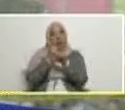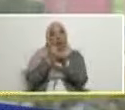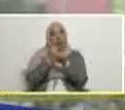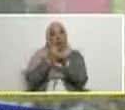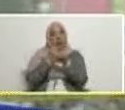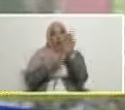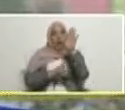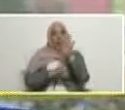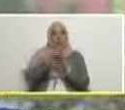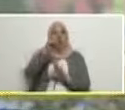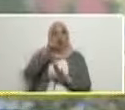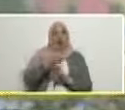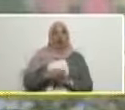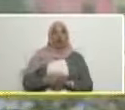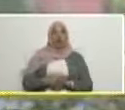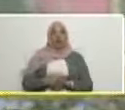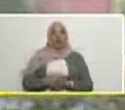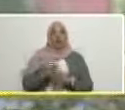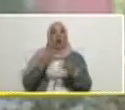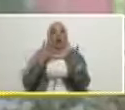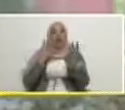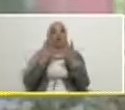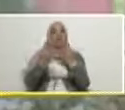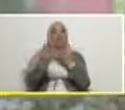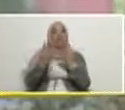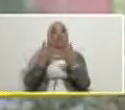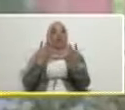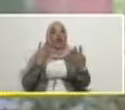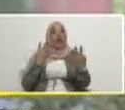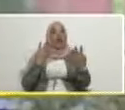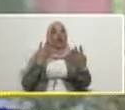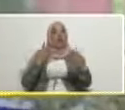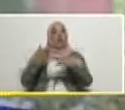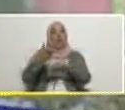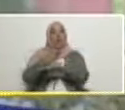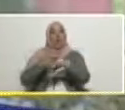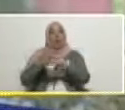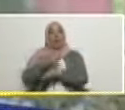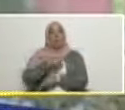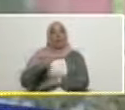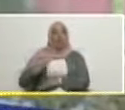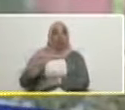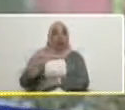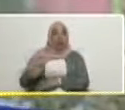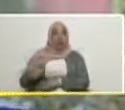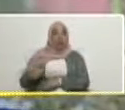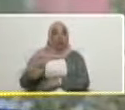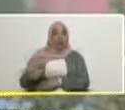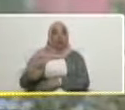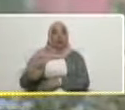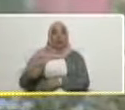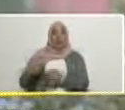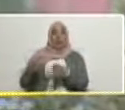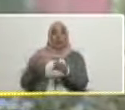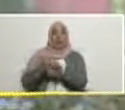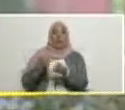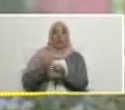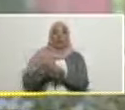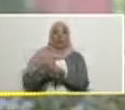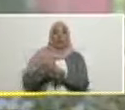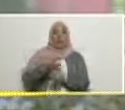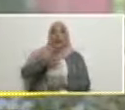va a desarrollar para conjuntamente sectores públicos y sectores privados colocar por lo